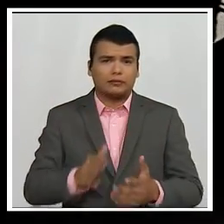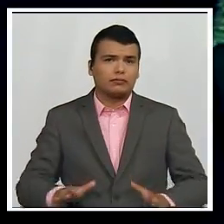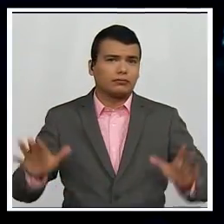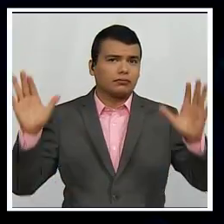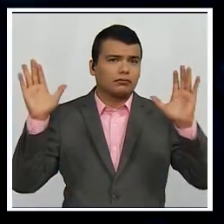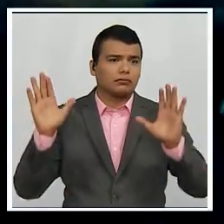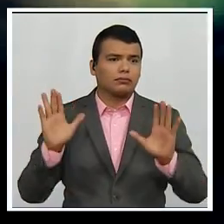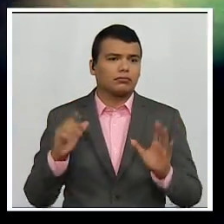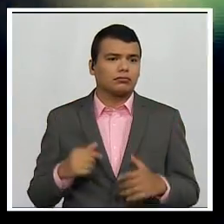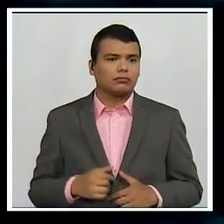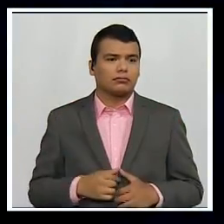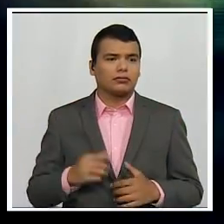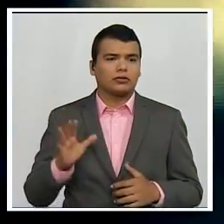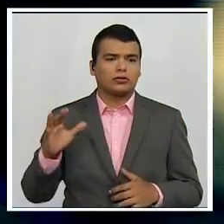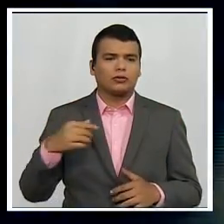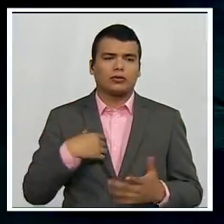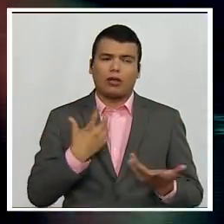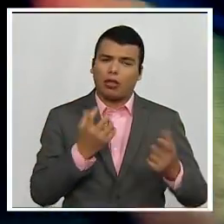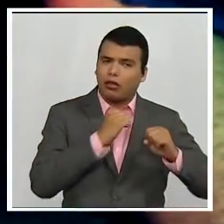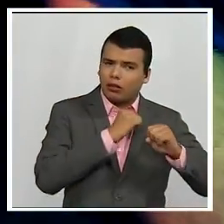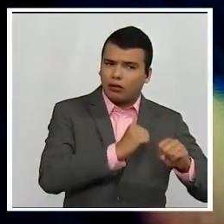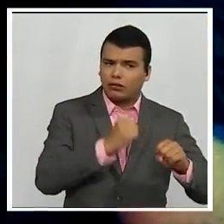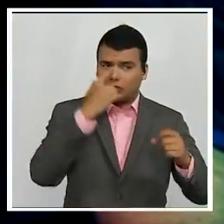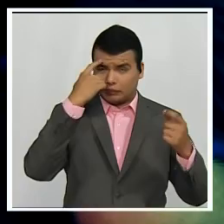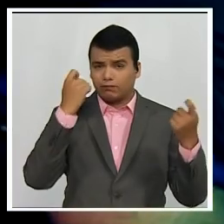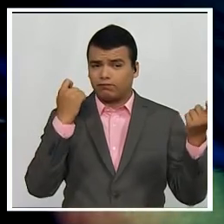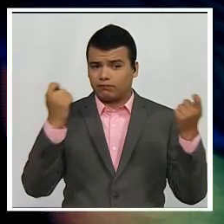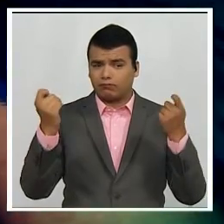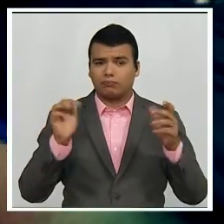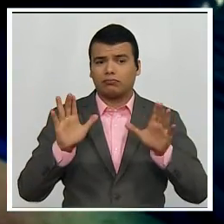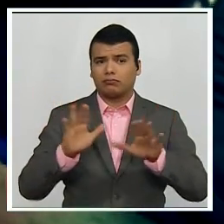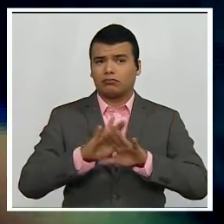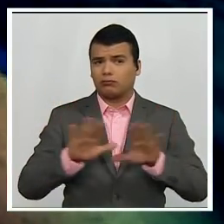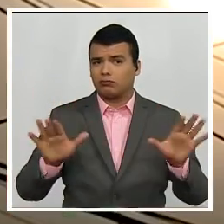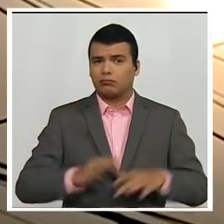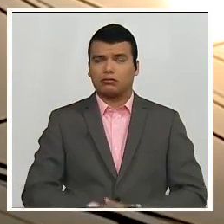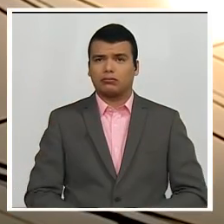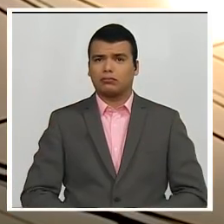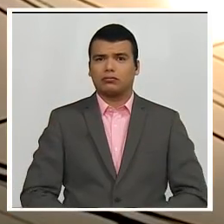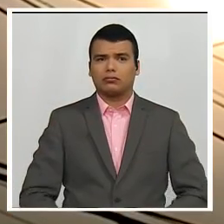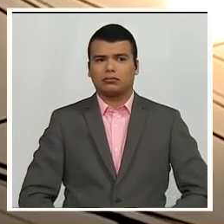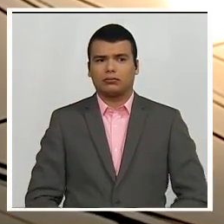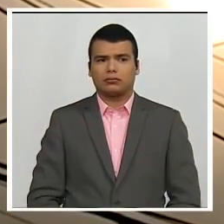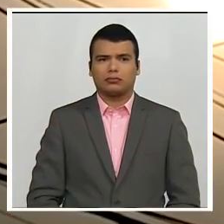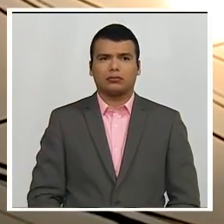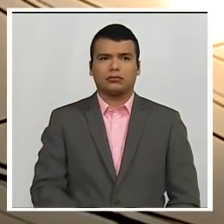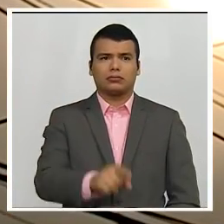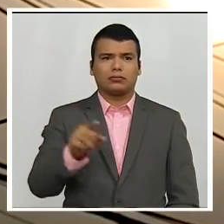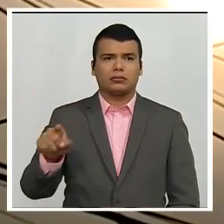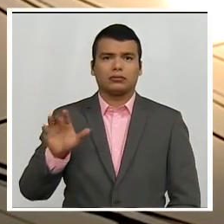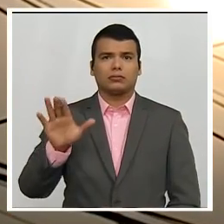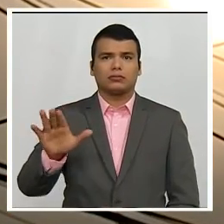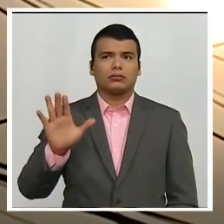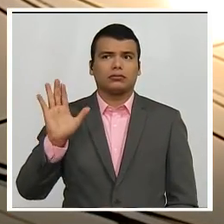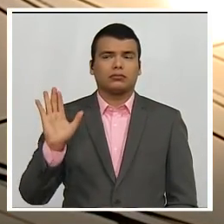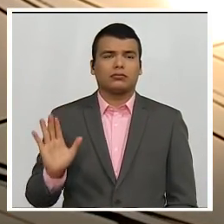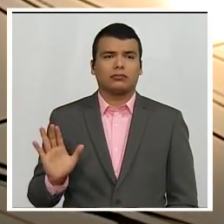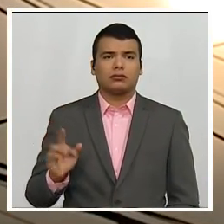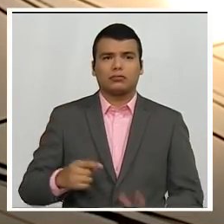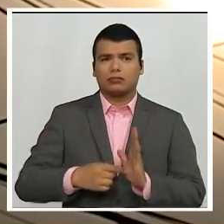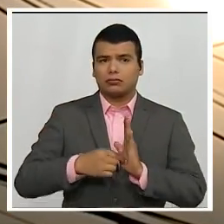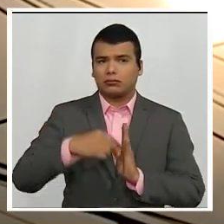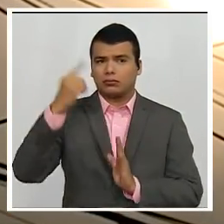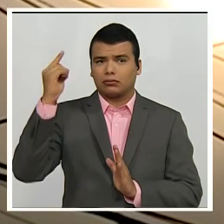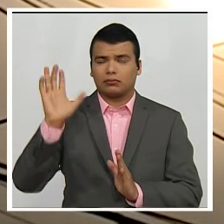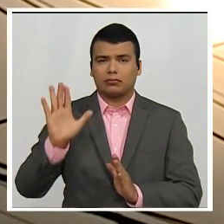si uno coge la droga es patrona se fue controlando pero le dan 50 mil pesos y de una de ellos van a hacer